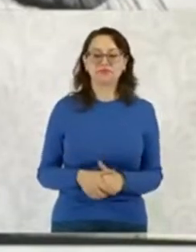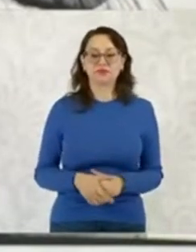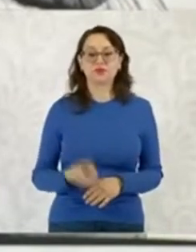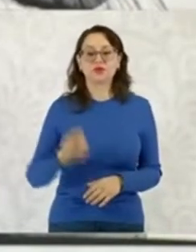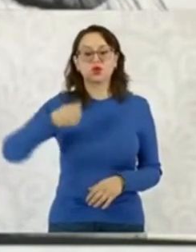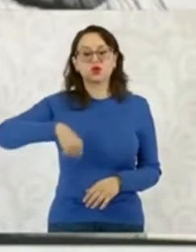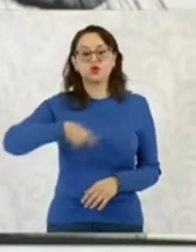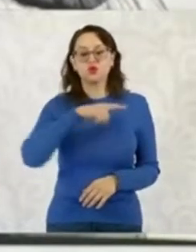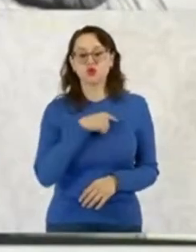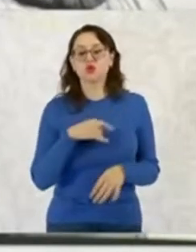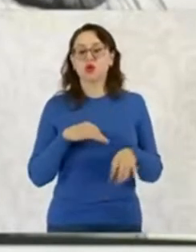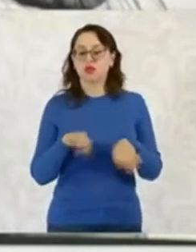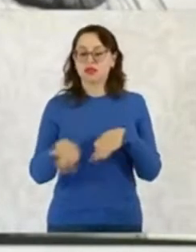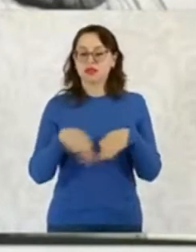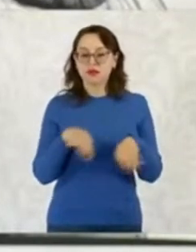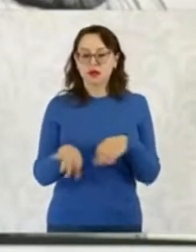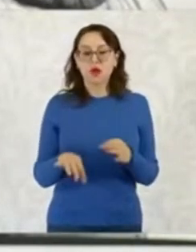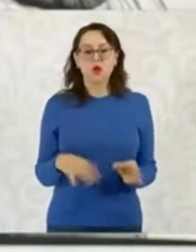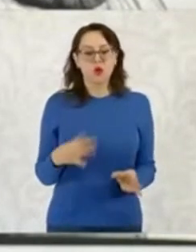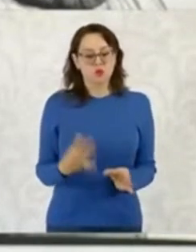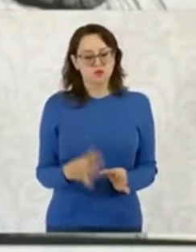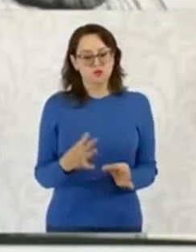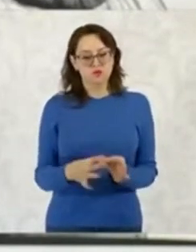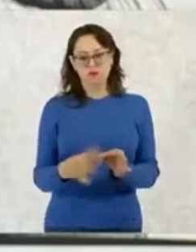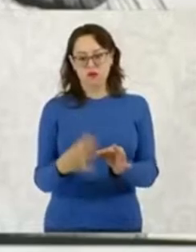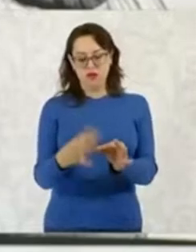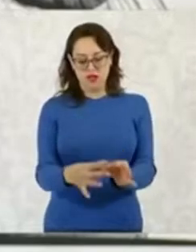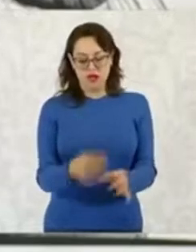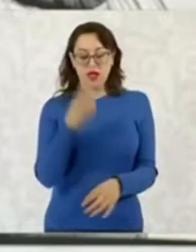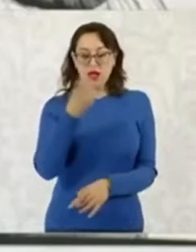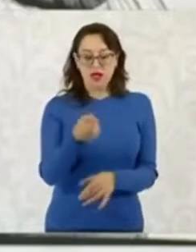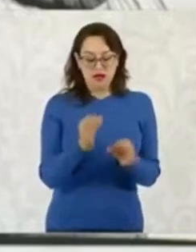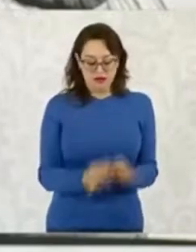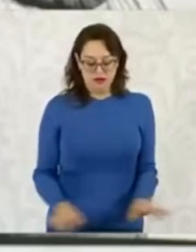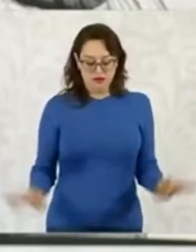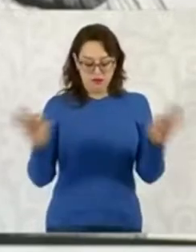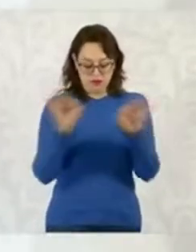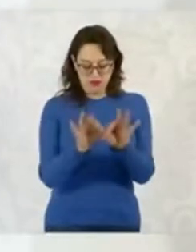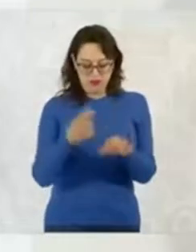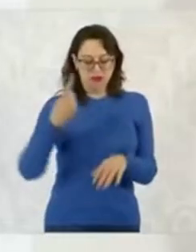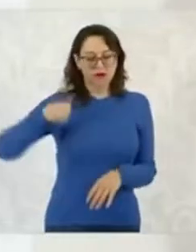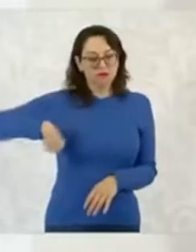que ver con el trabajo del Gabinete de Seguridad